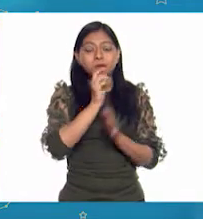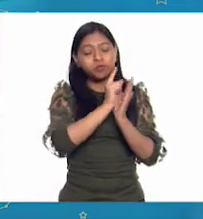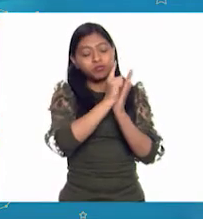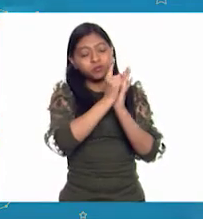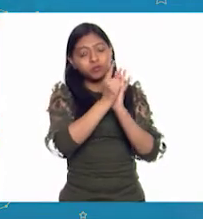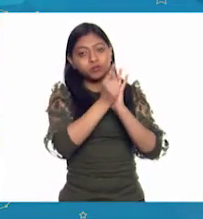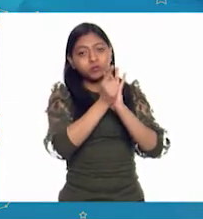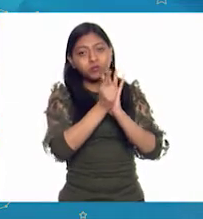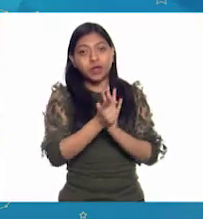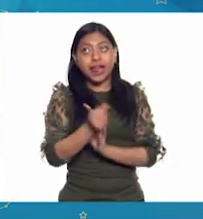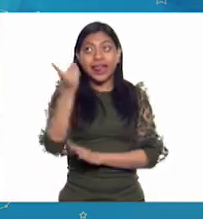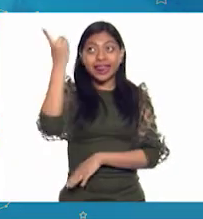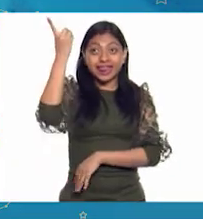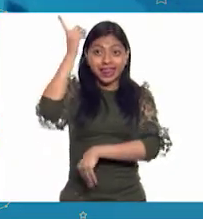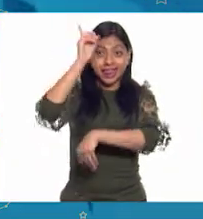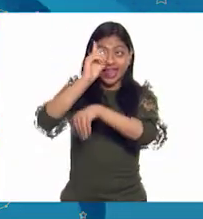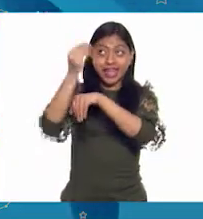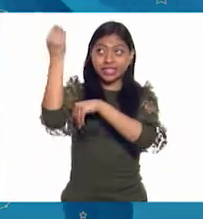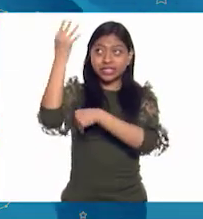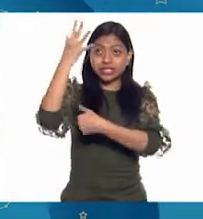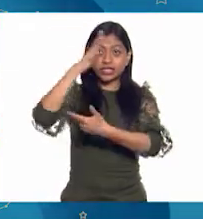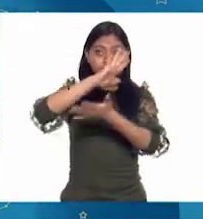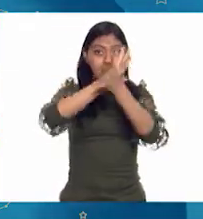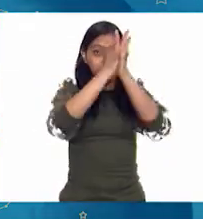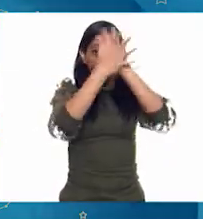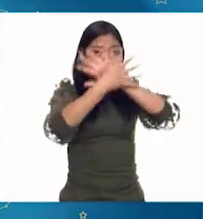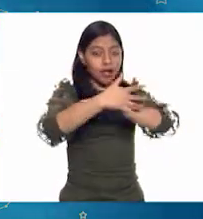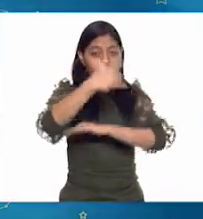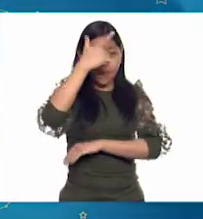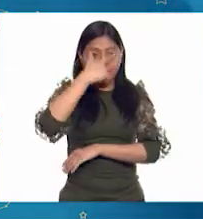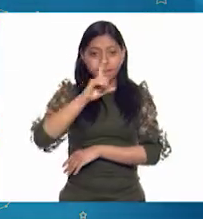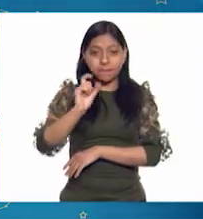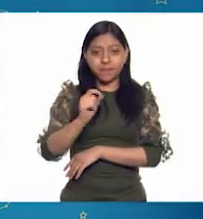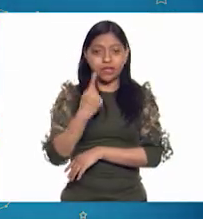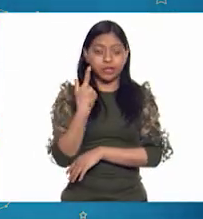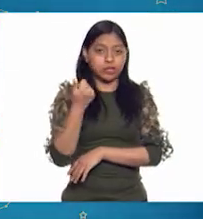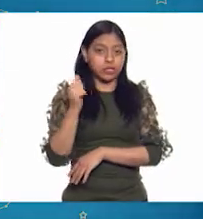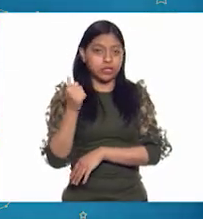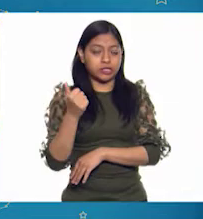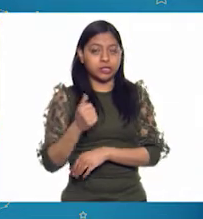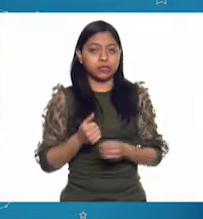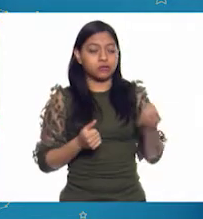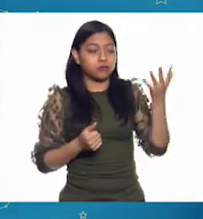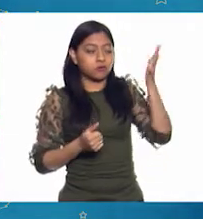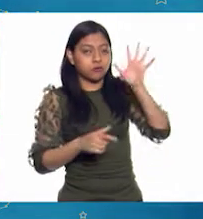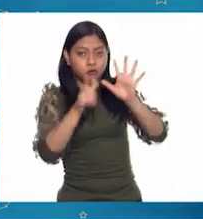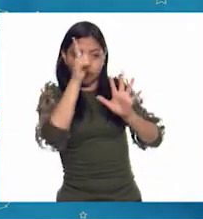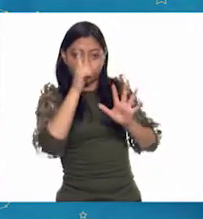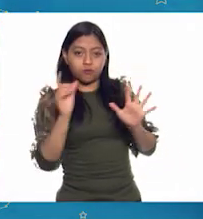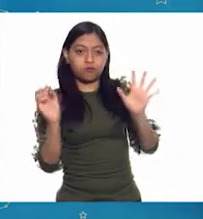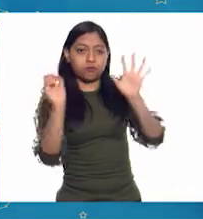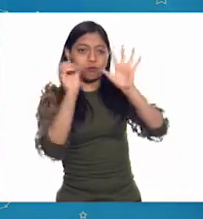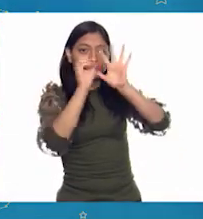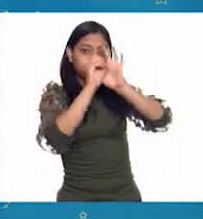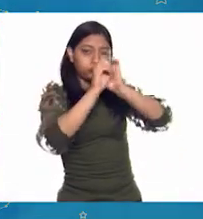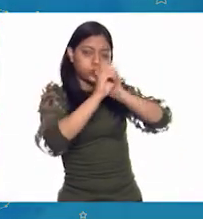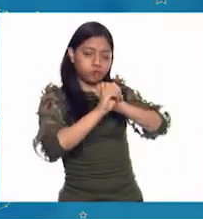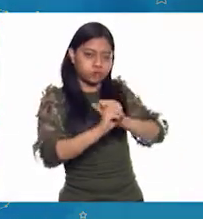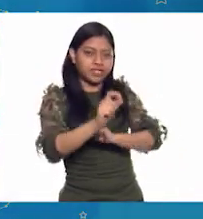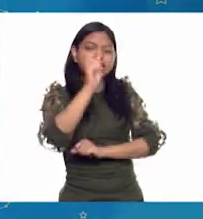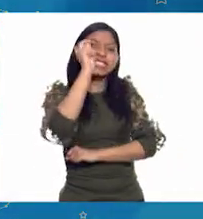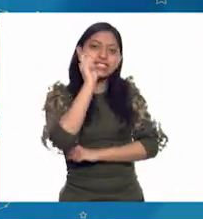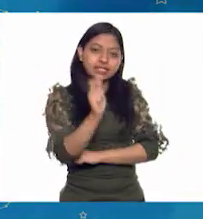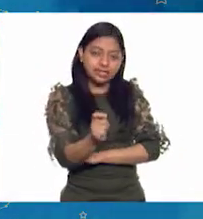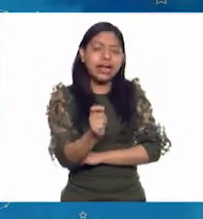se transforma. Este 21 de agosto ocurrirá un eclipse solar. Pues un eclipse de